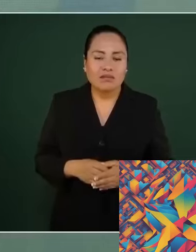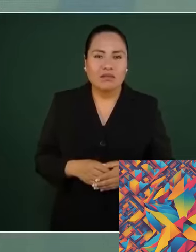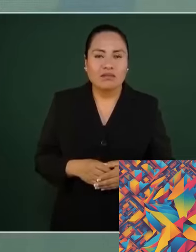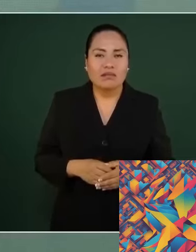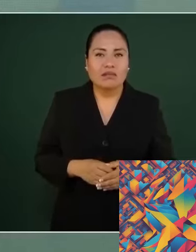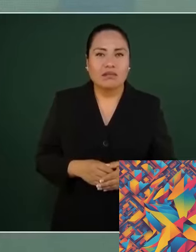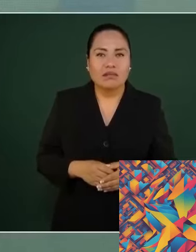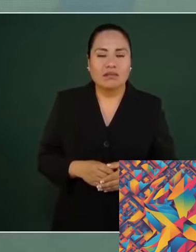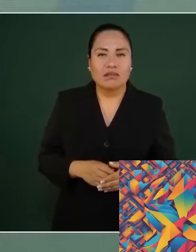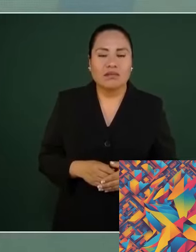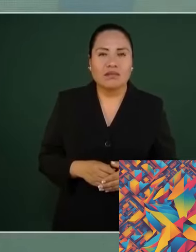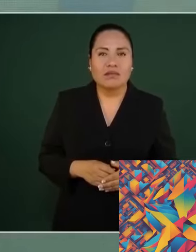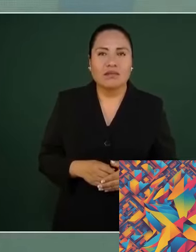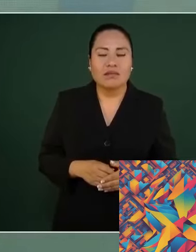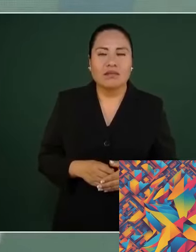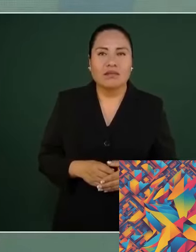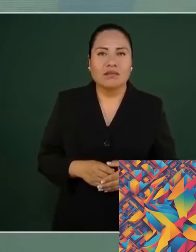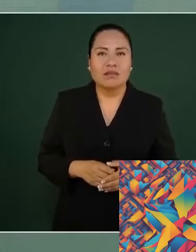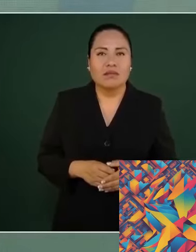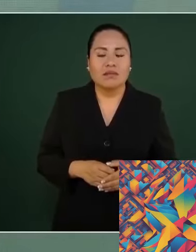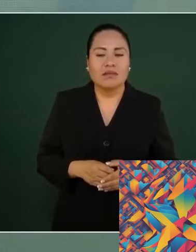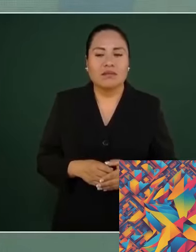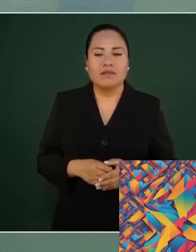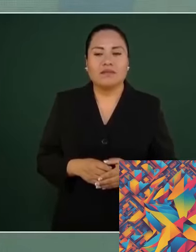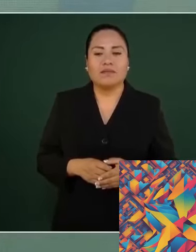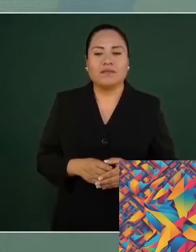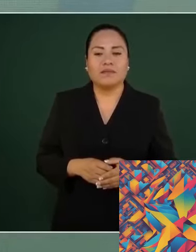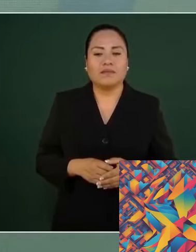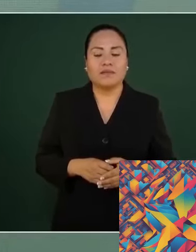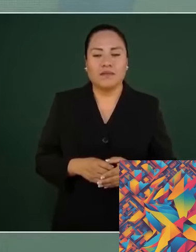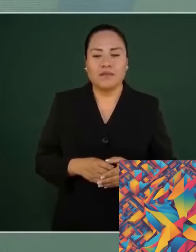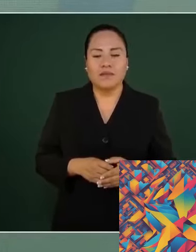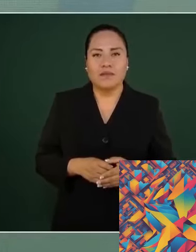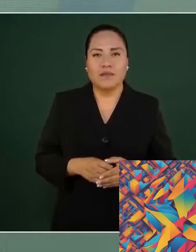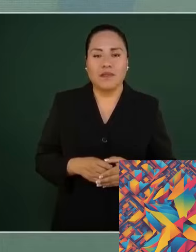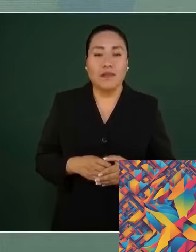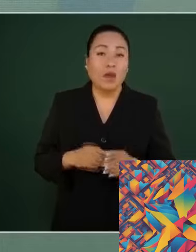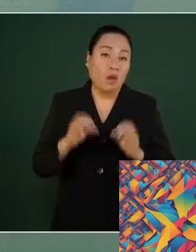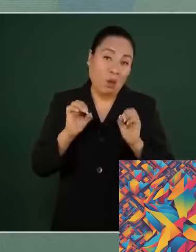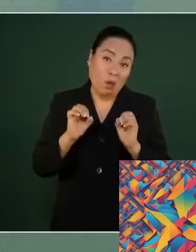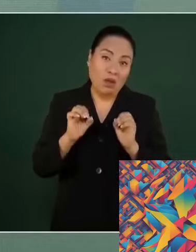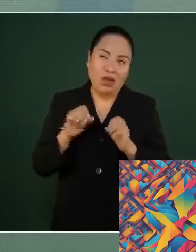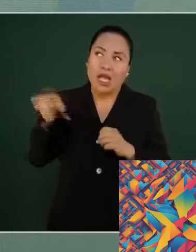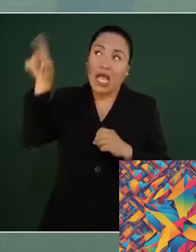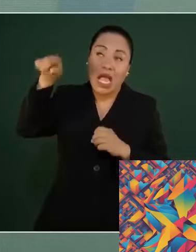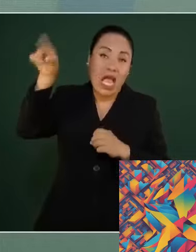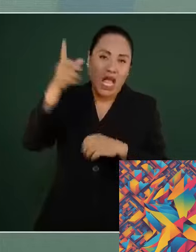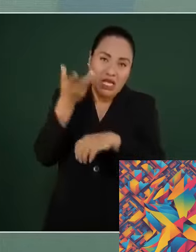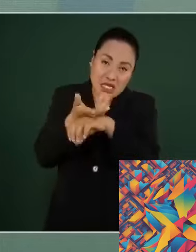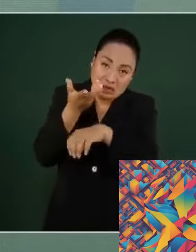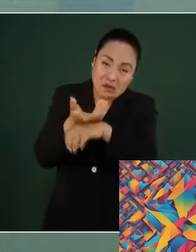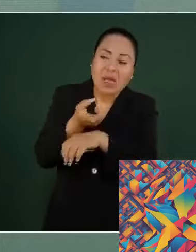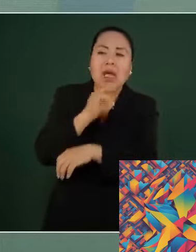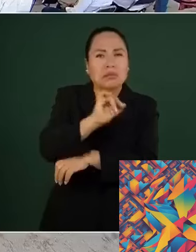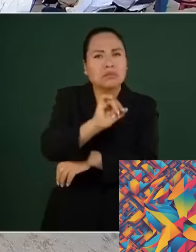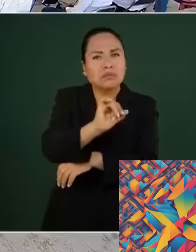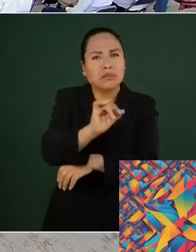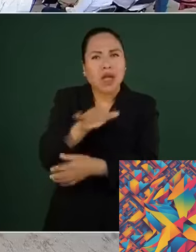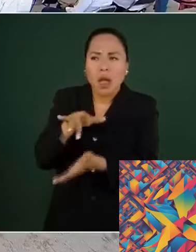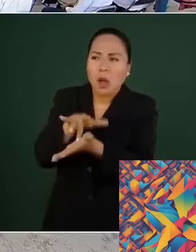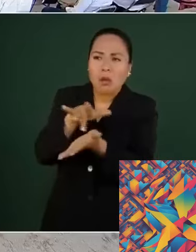En el mundo de los negocios y la política, la transparencia y la ética son pilares fundamentales que guían el desarrollo y el progreso de una